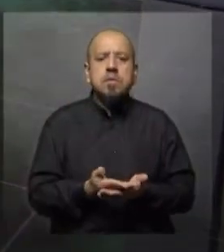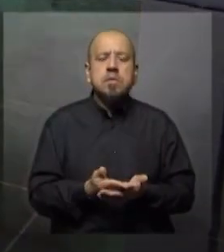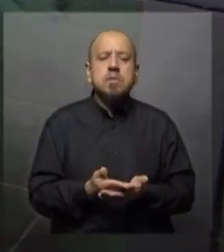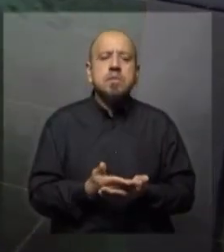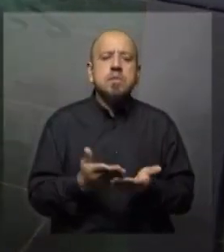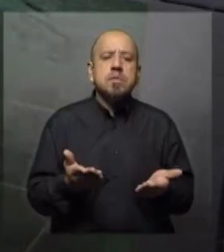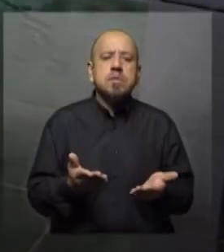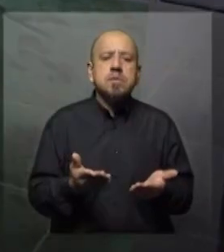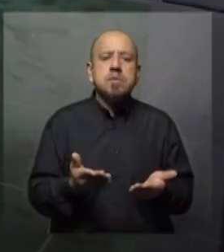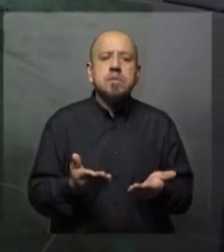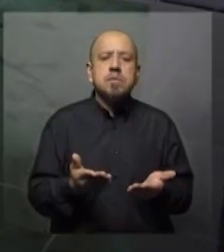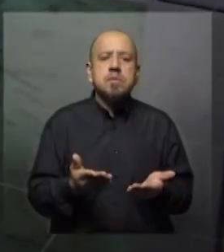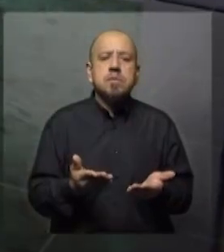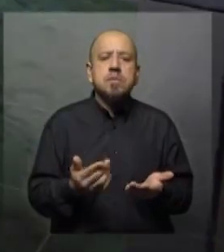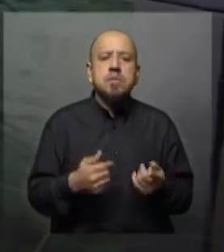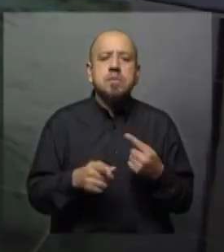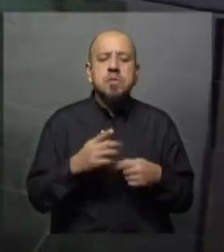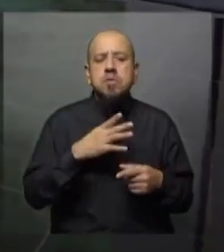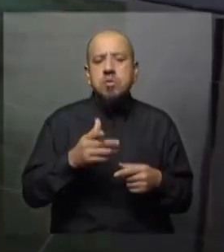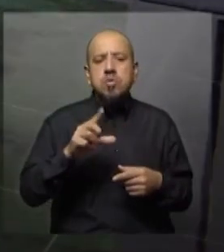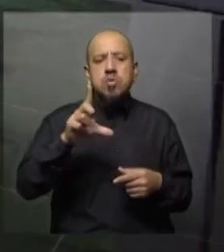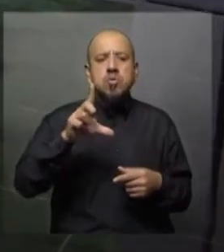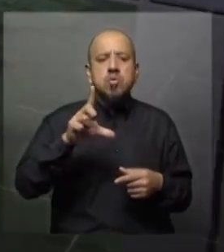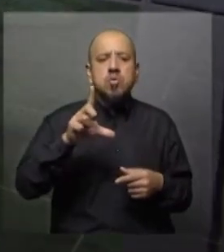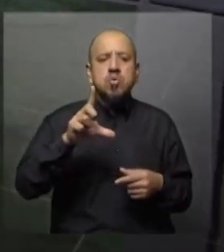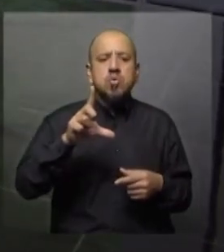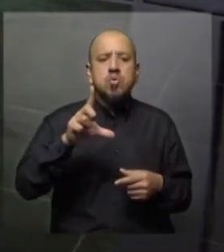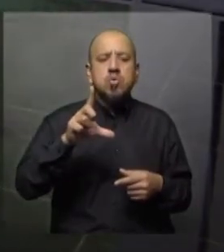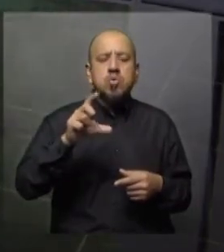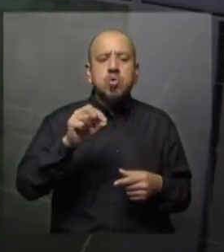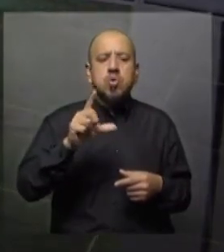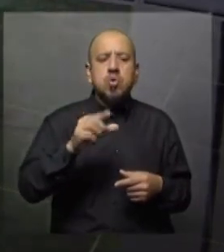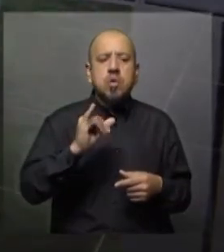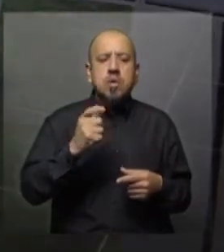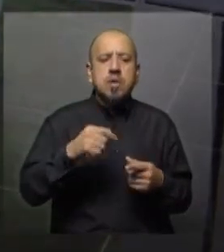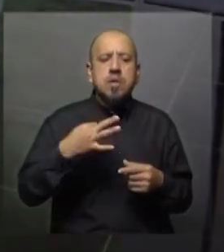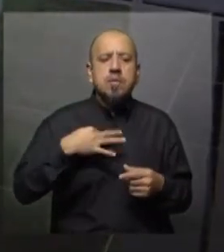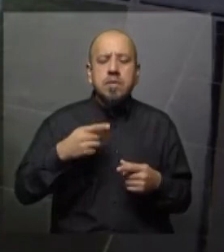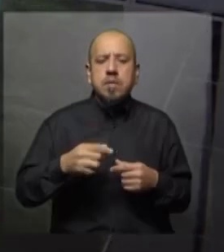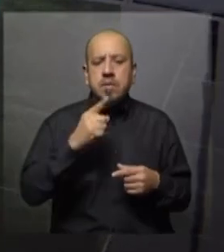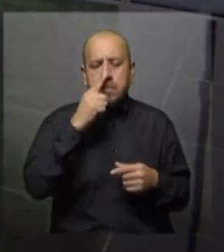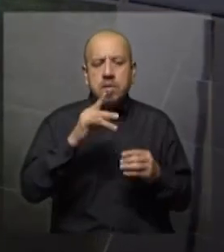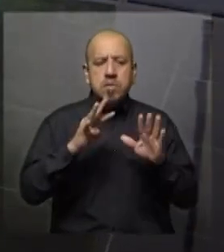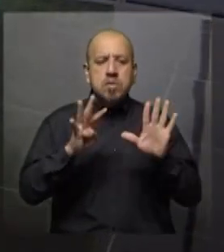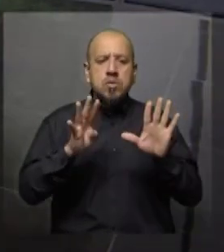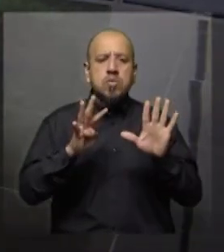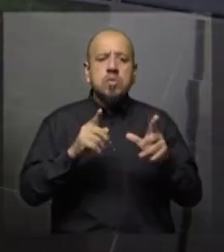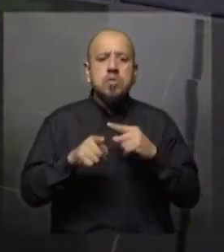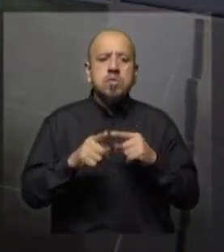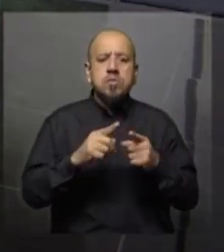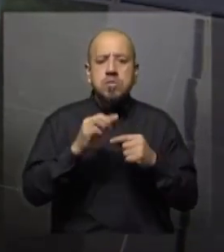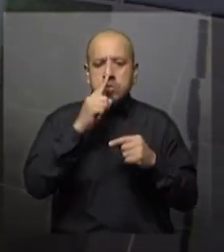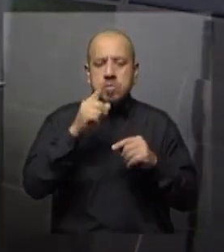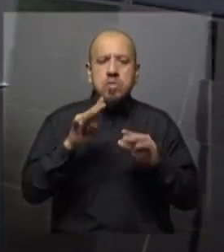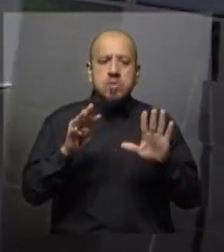bloque anterior este su lógica viva moral para intelectual es anterior 1909 lógica vive a